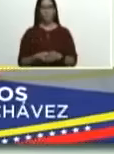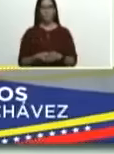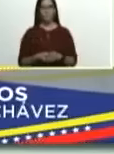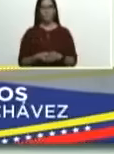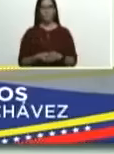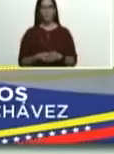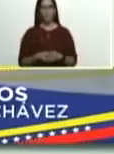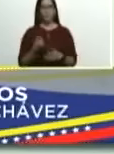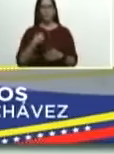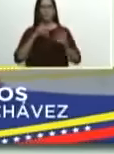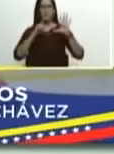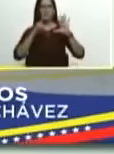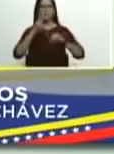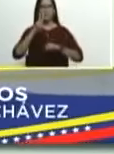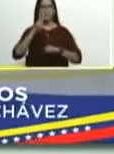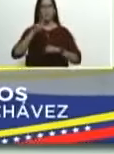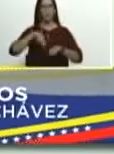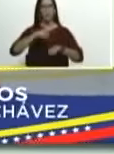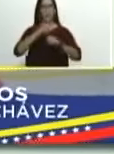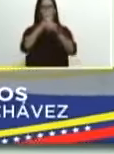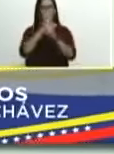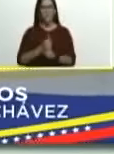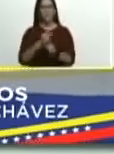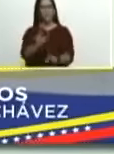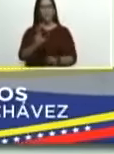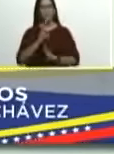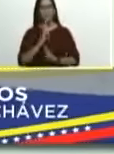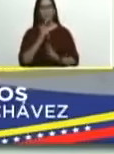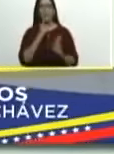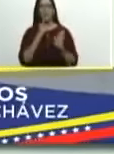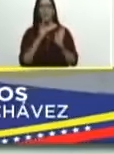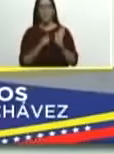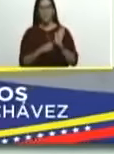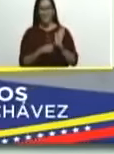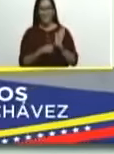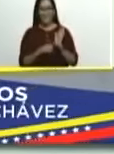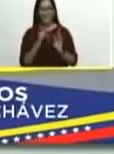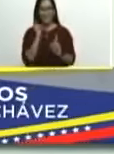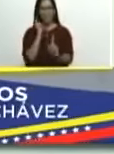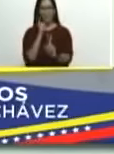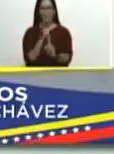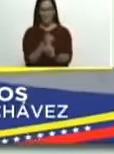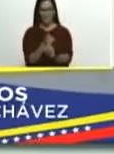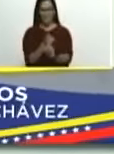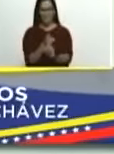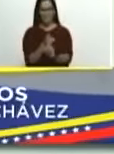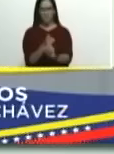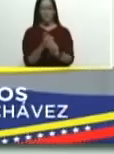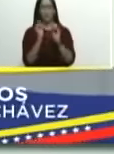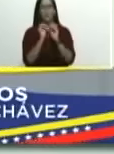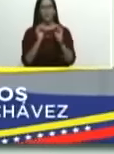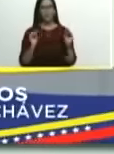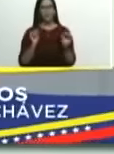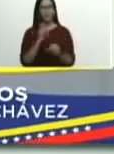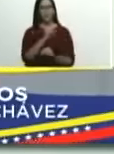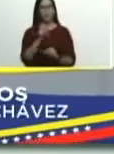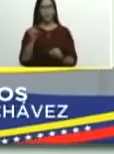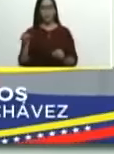Yo en 72 horas espero esa respuesta completa y concreta para anunciársela a